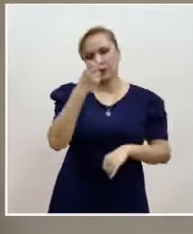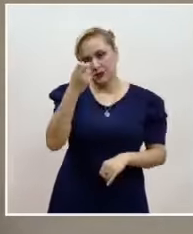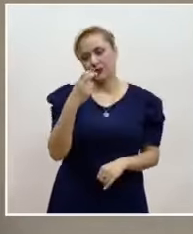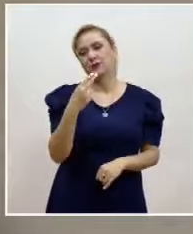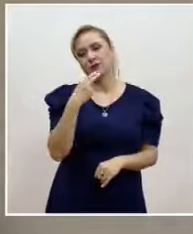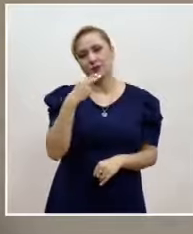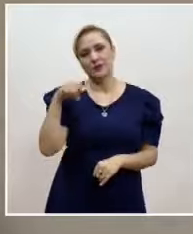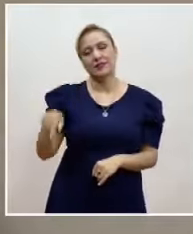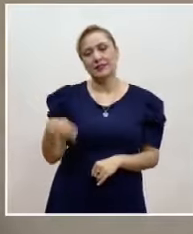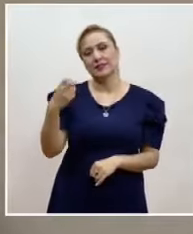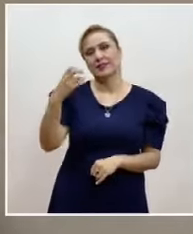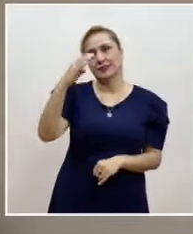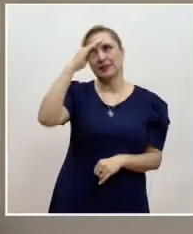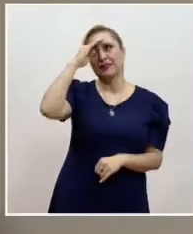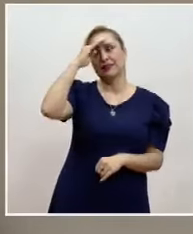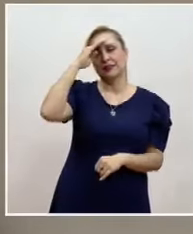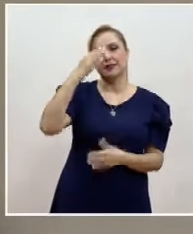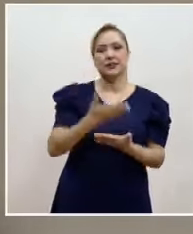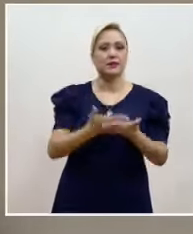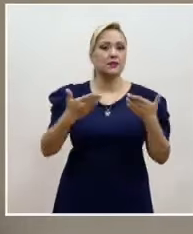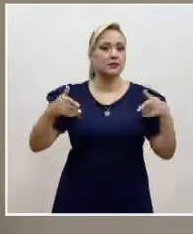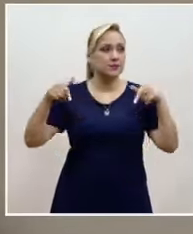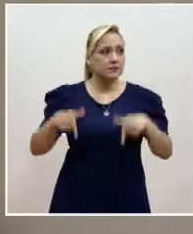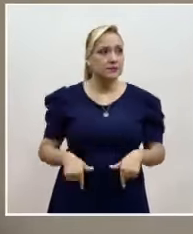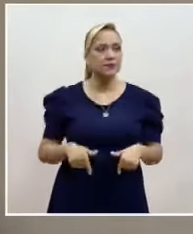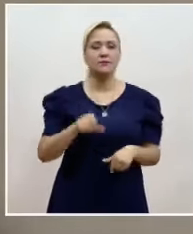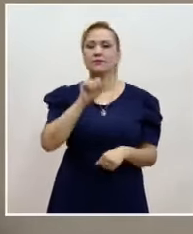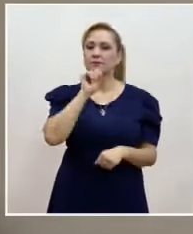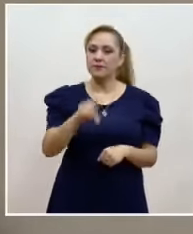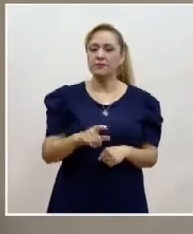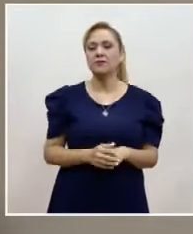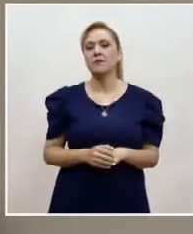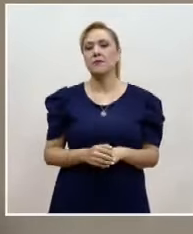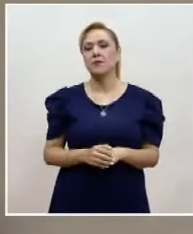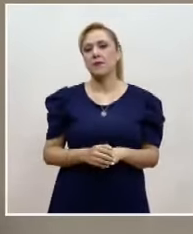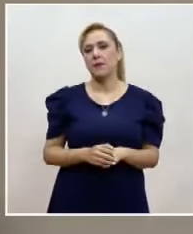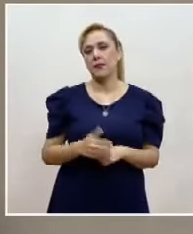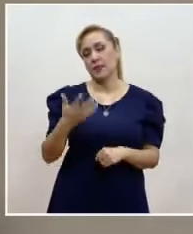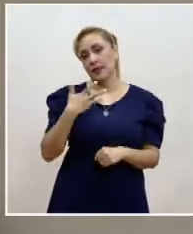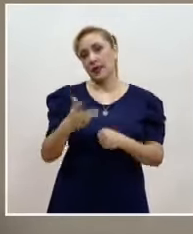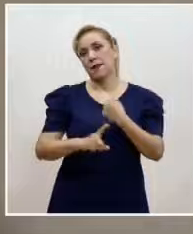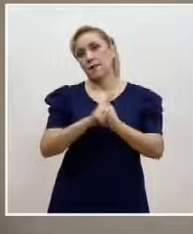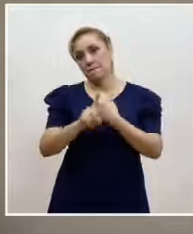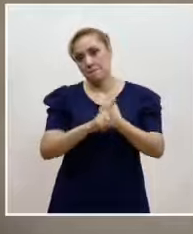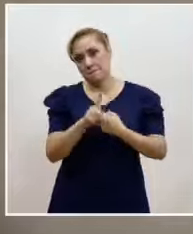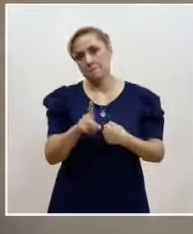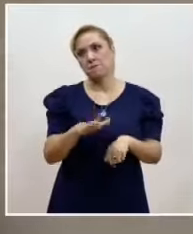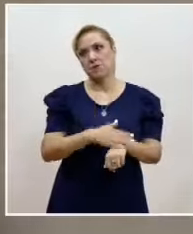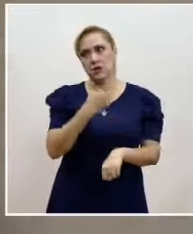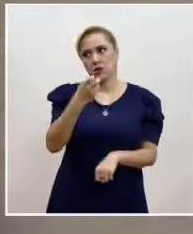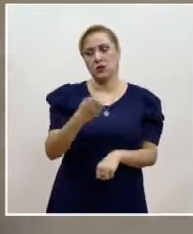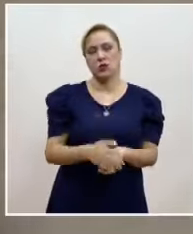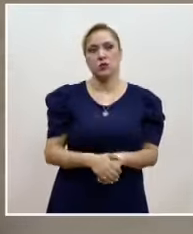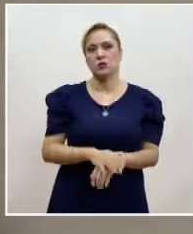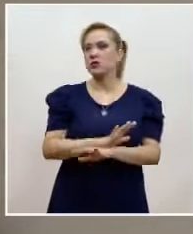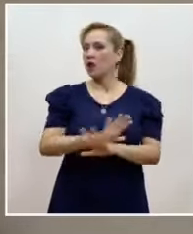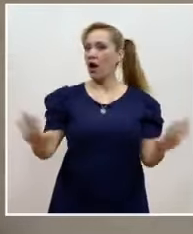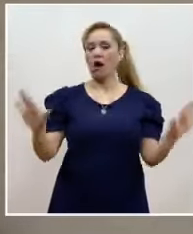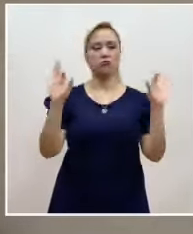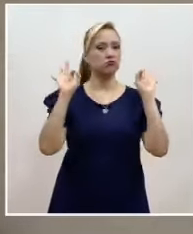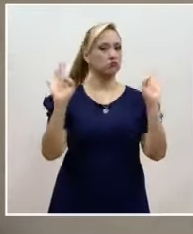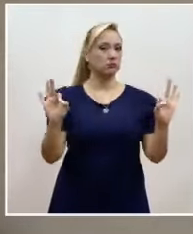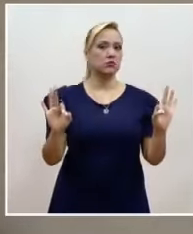surgen estas perspectivas. Pero ya que estamos en eso, también nos damos cuenta que eso también tiene sus problemas, porque entonces no es suficiente